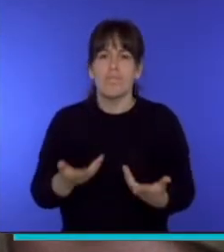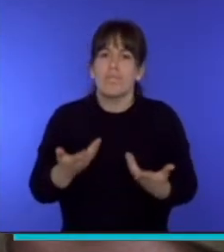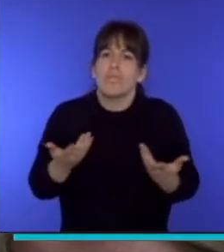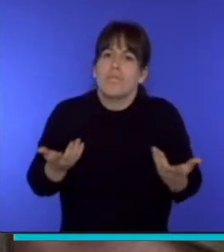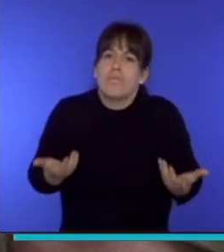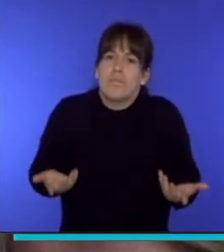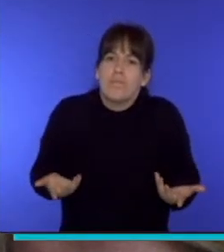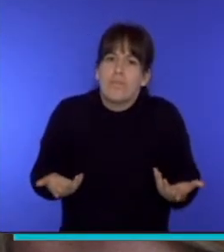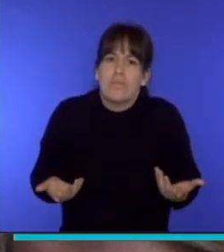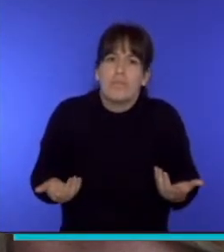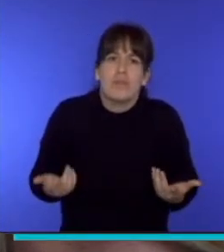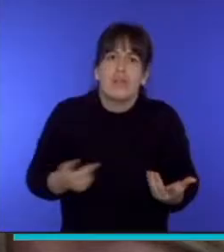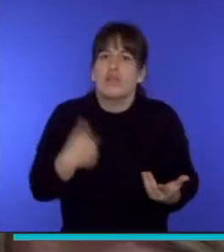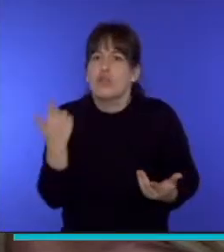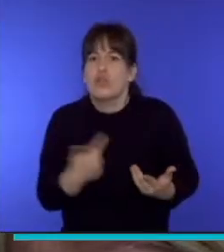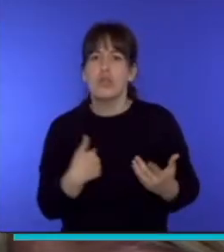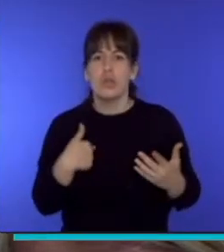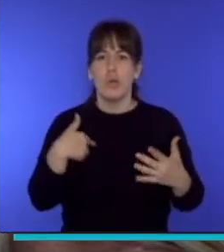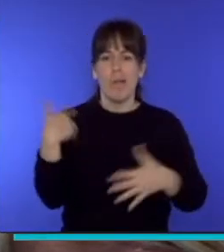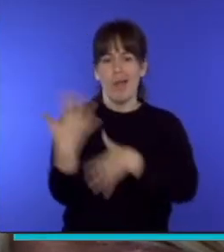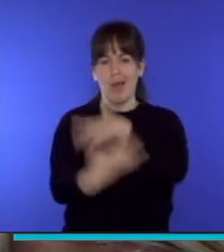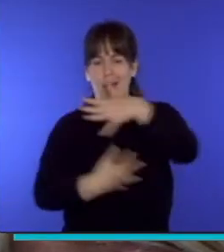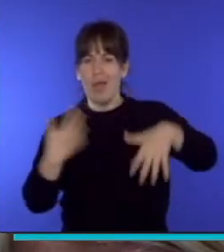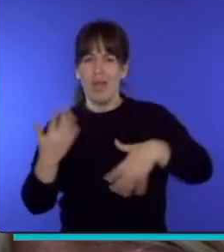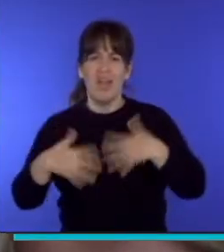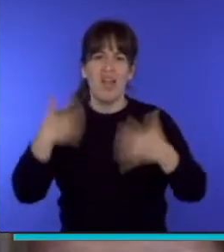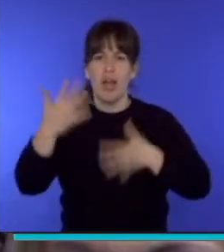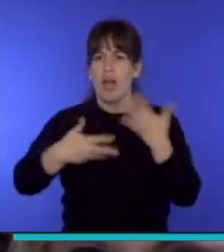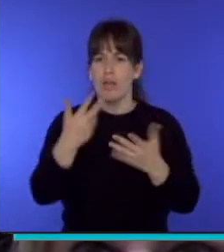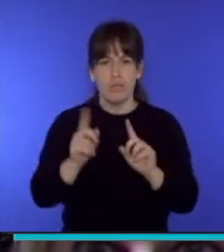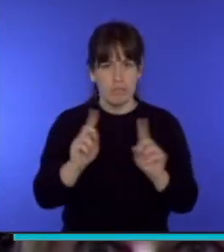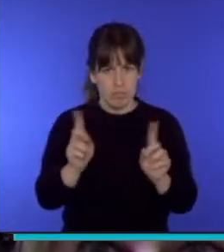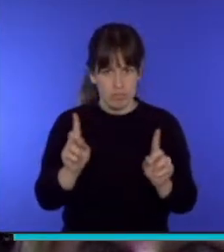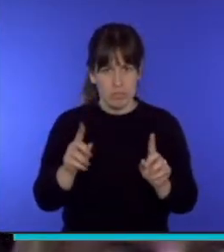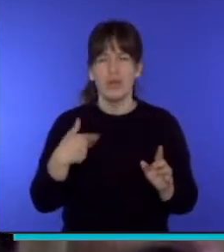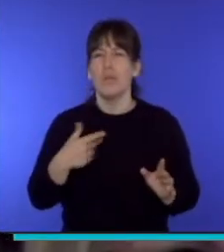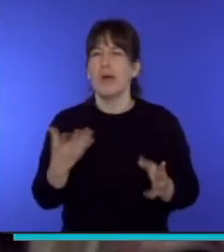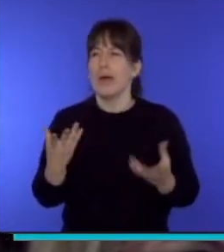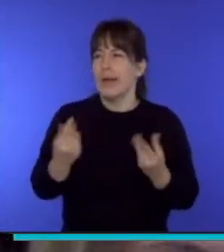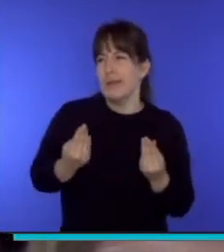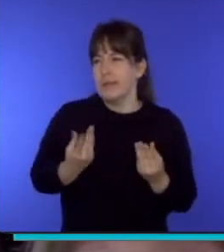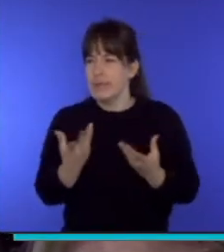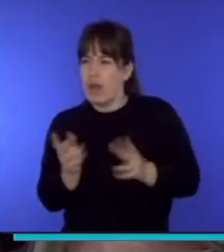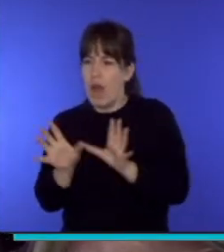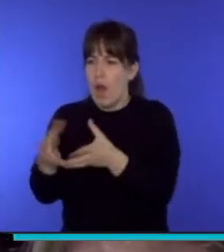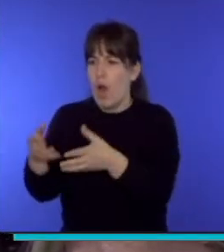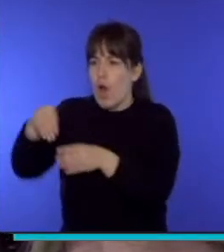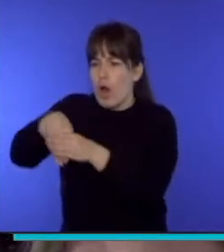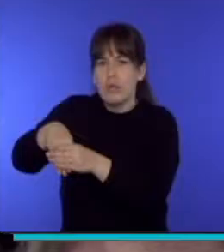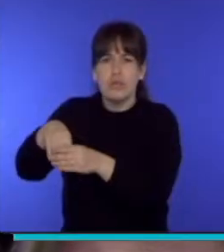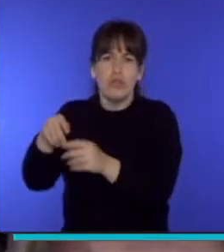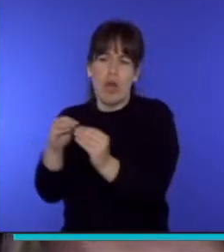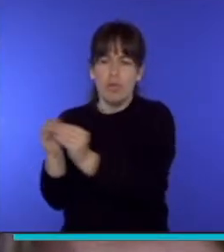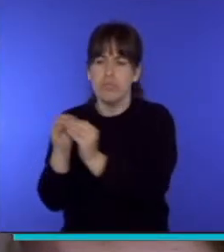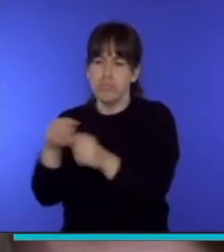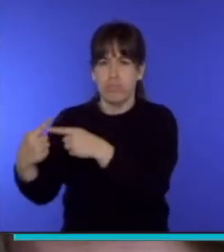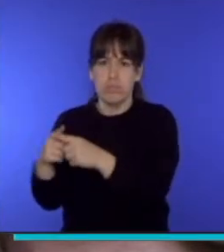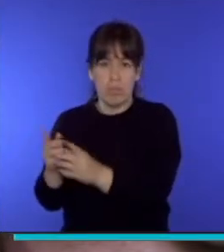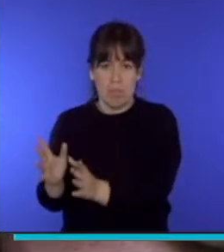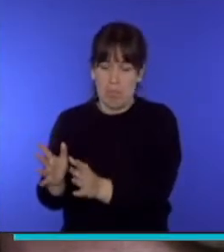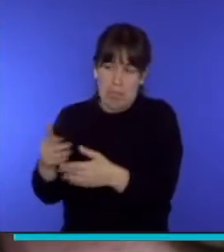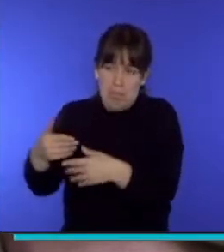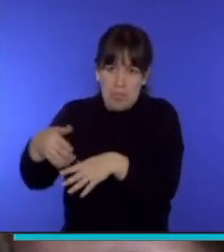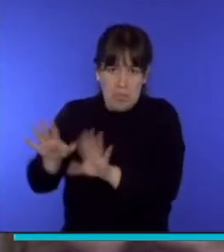Entonces, no tenemos que dramatizar. Tampoco me asustan las discusiones internas porque son